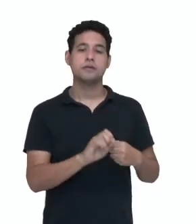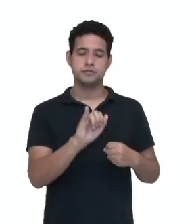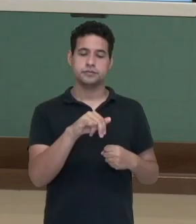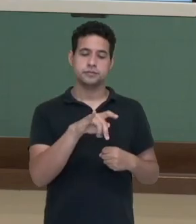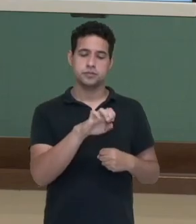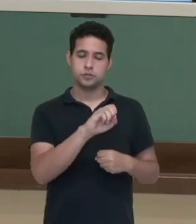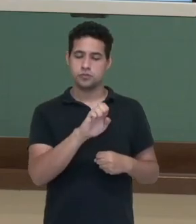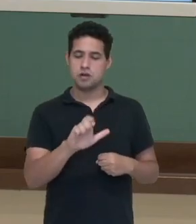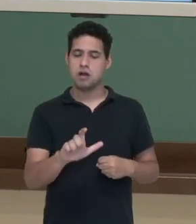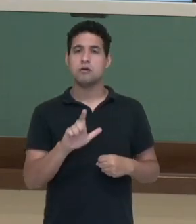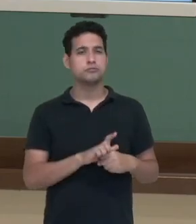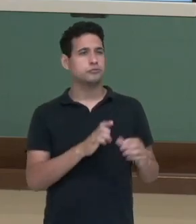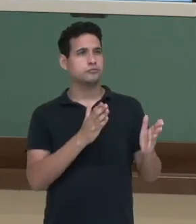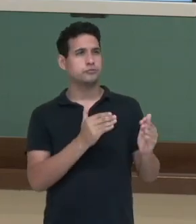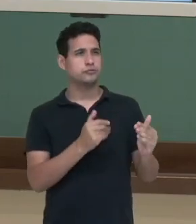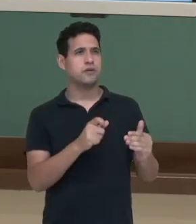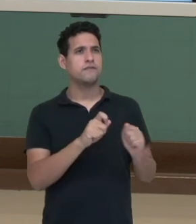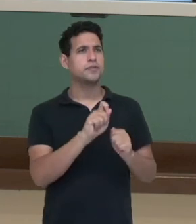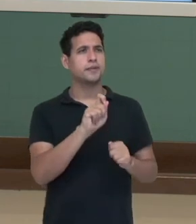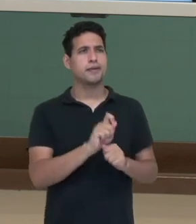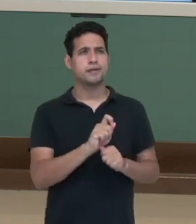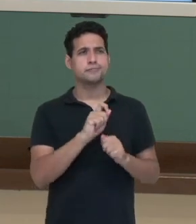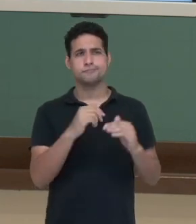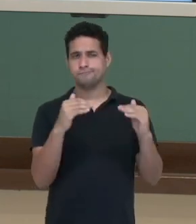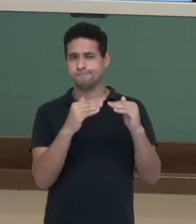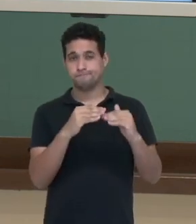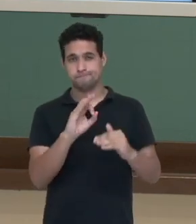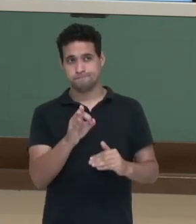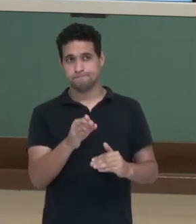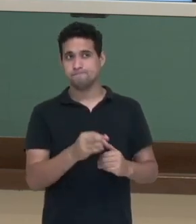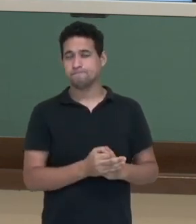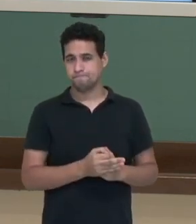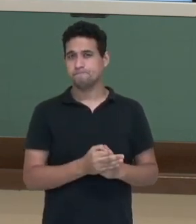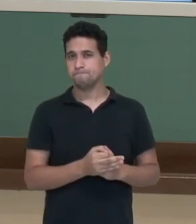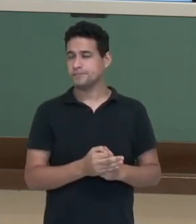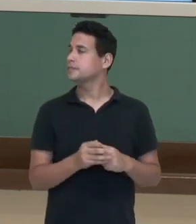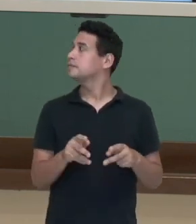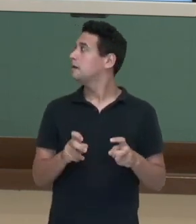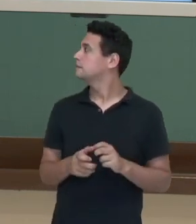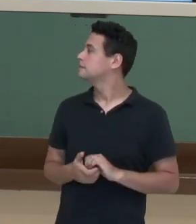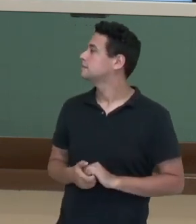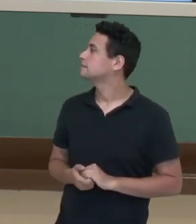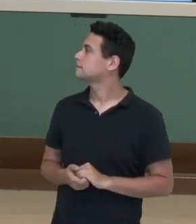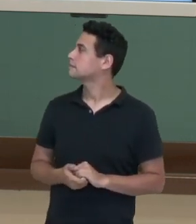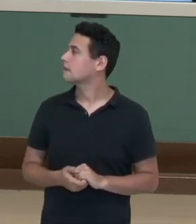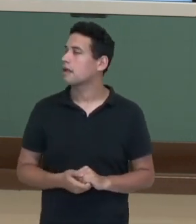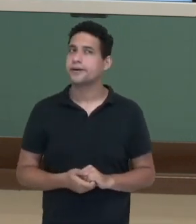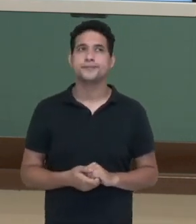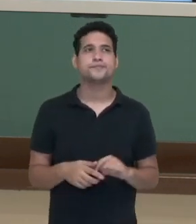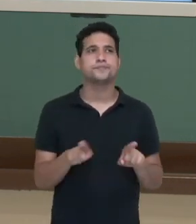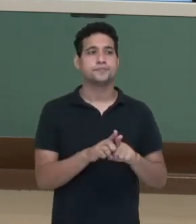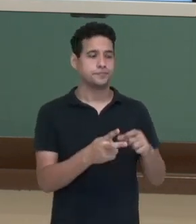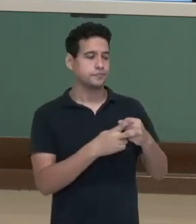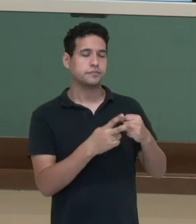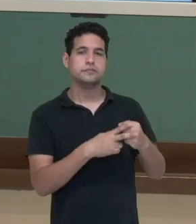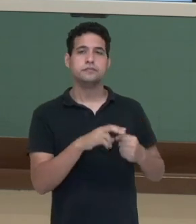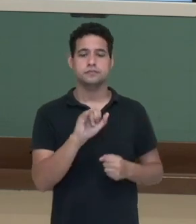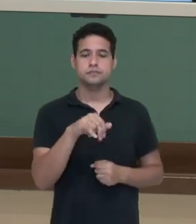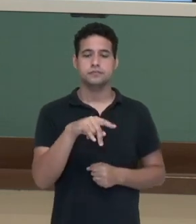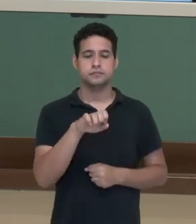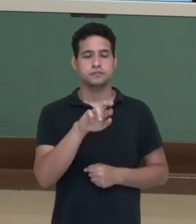No llueve ni vienta. ¿De acuerdo? ¿Sí? Vamos a seguir. Vamos a seguir con los verbos